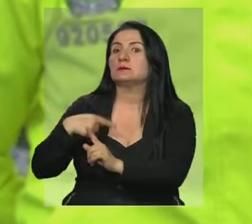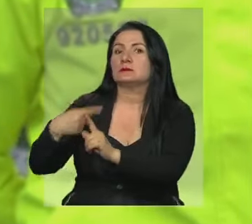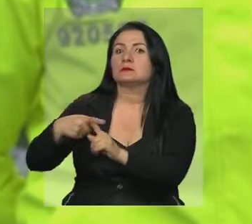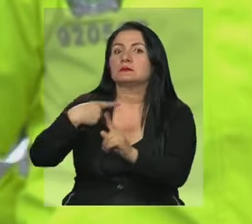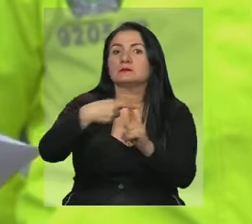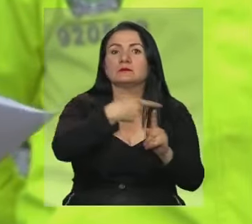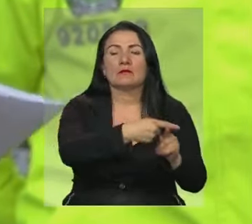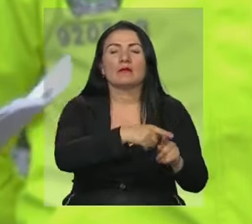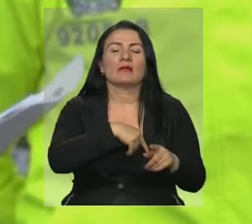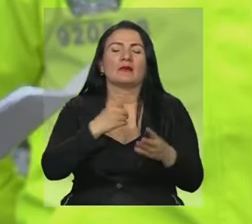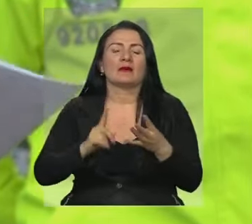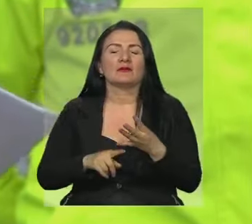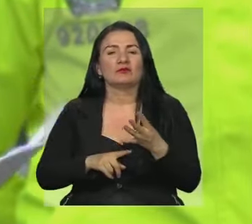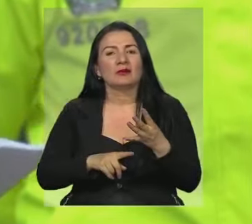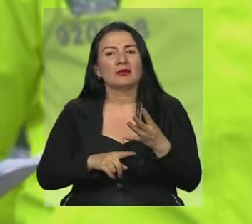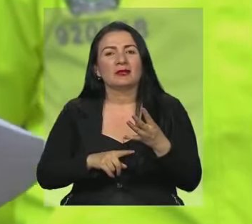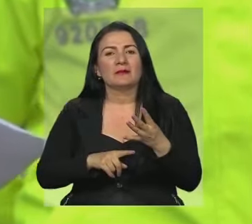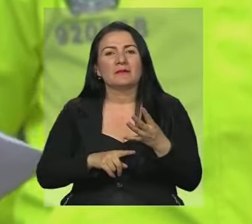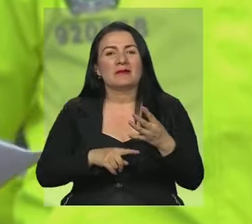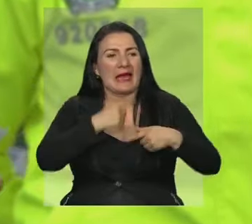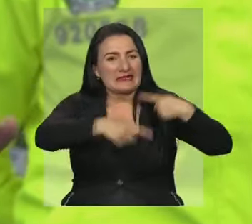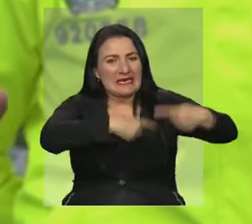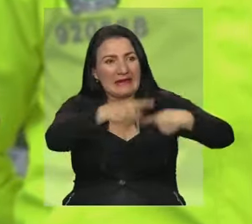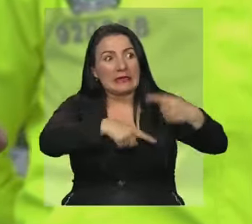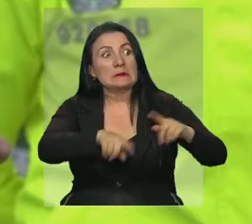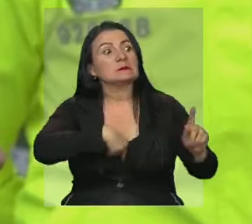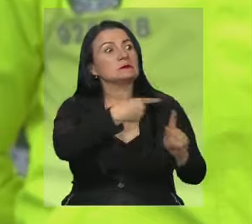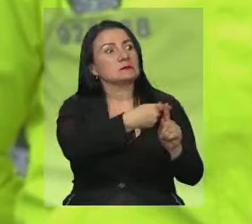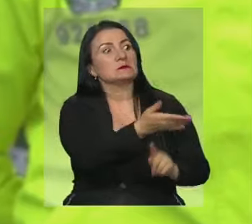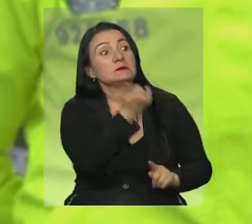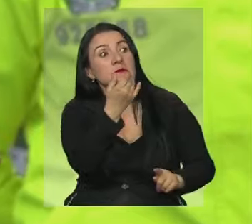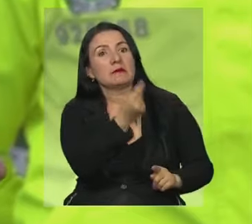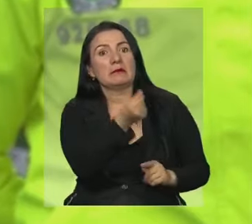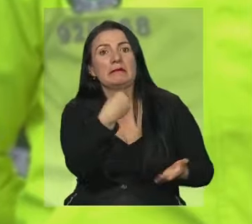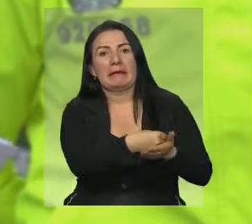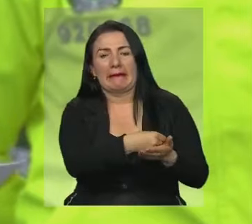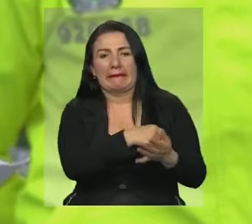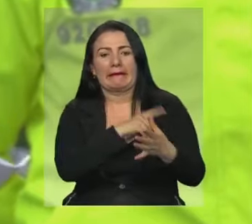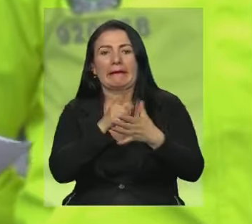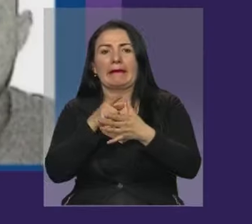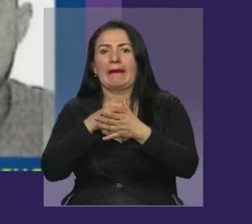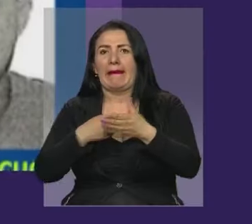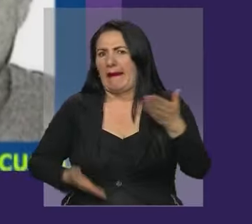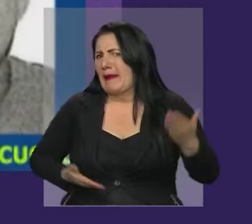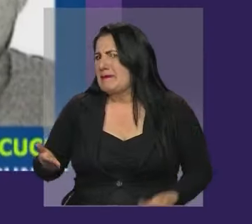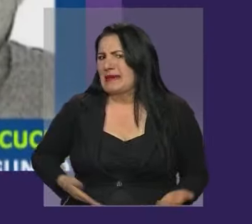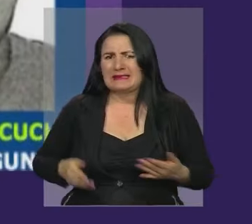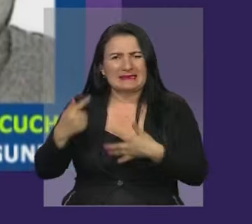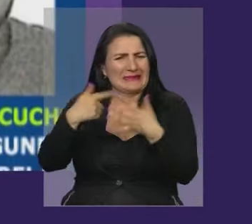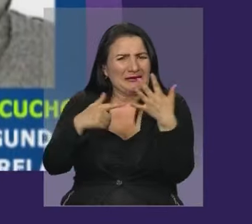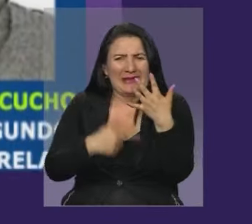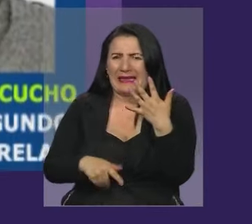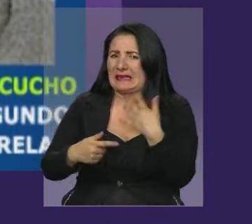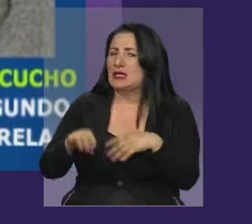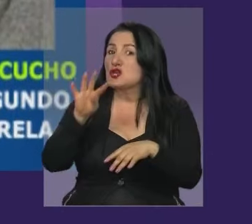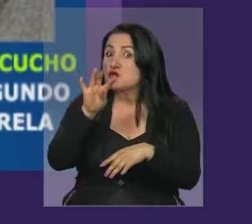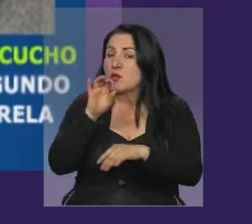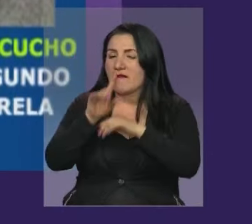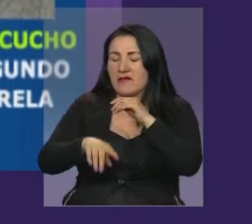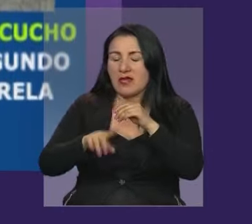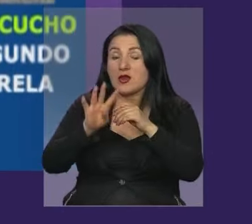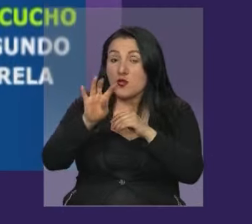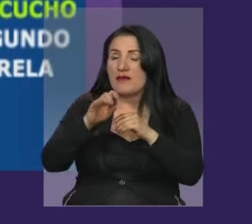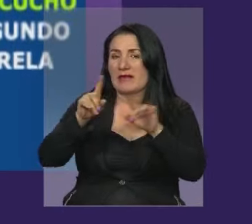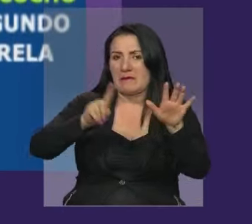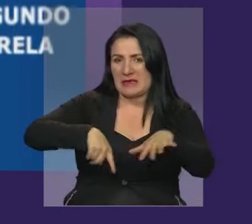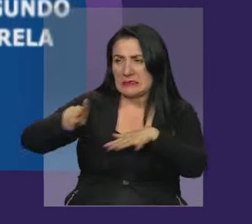a las amenazas a saeros, las amenazas almacenes. Luego de 9 meses de seguimiento por parte